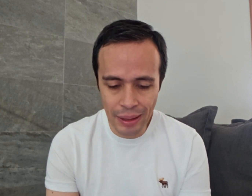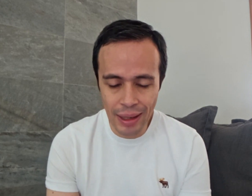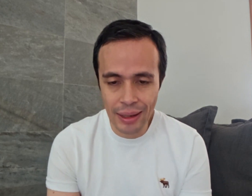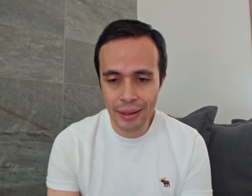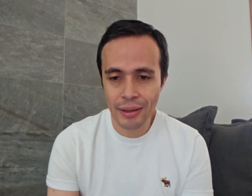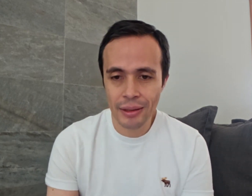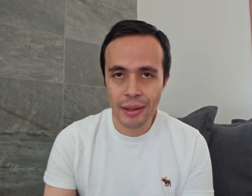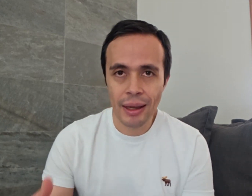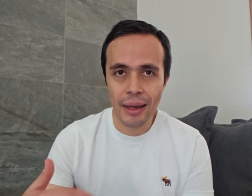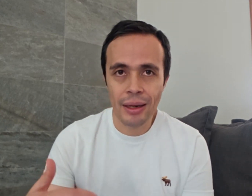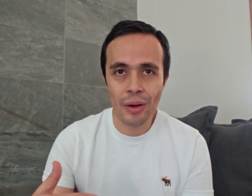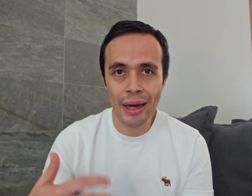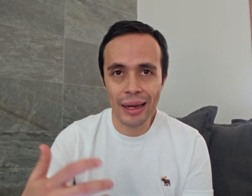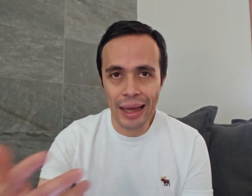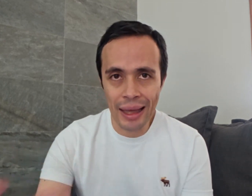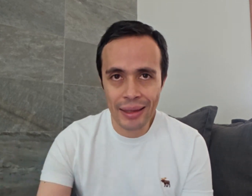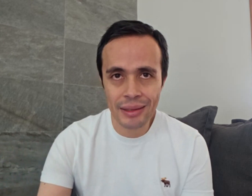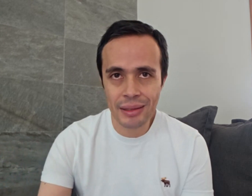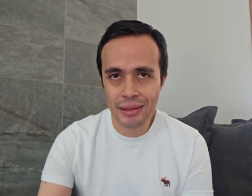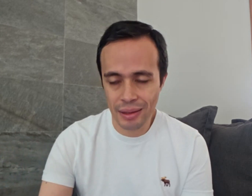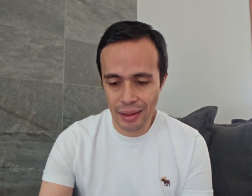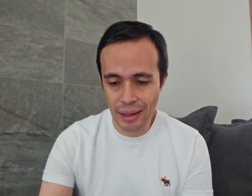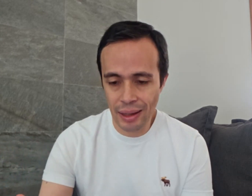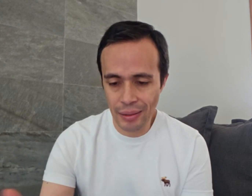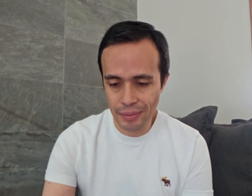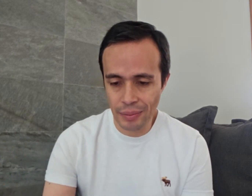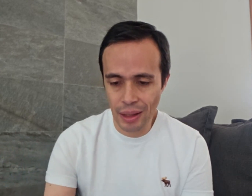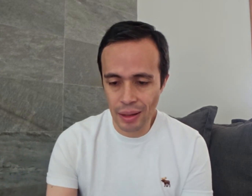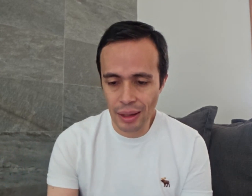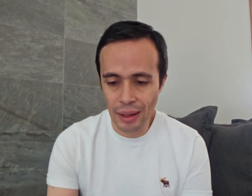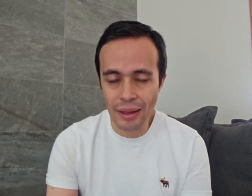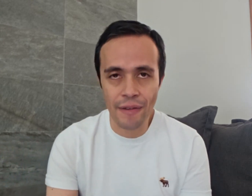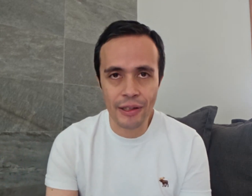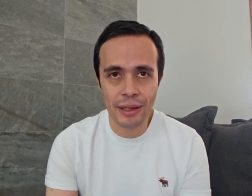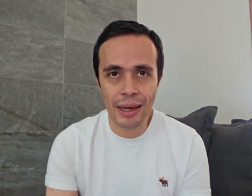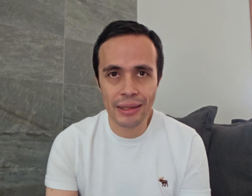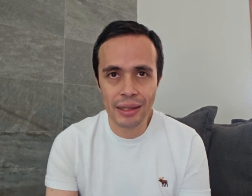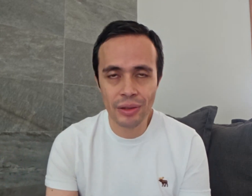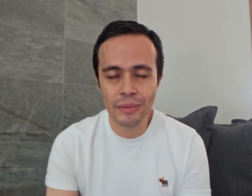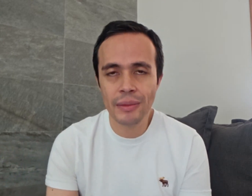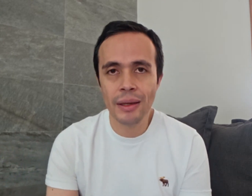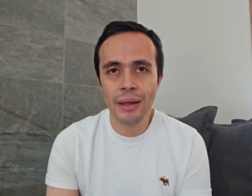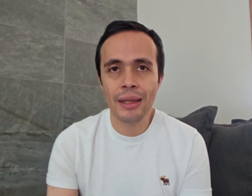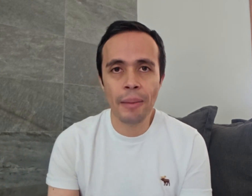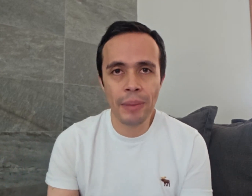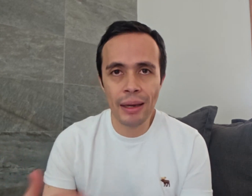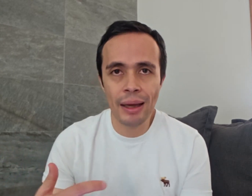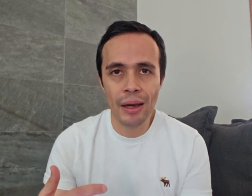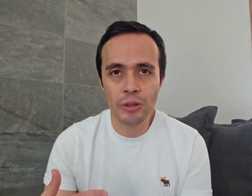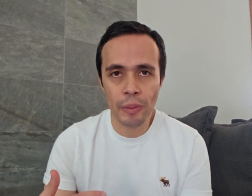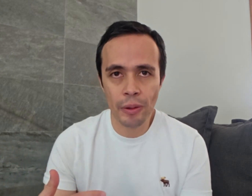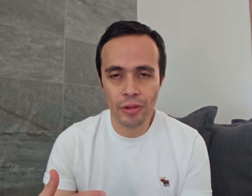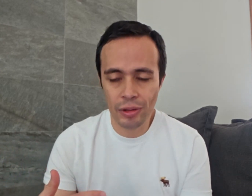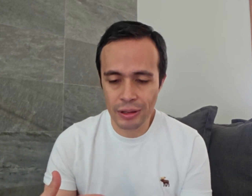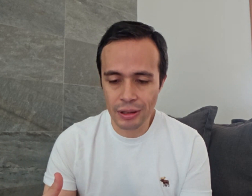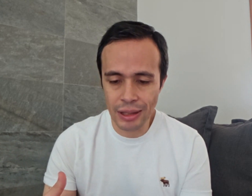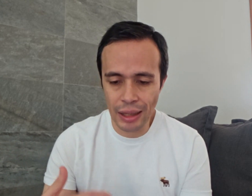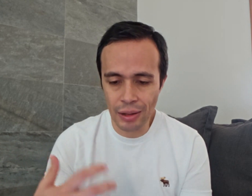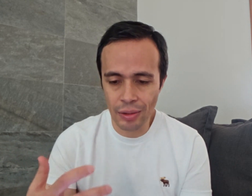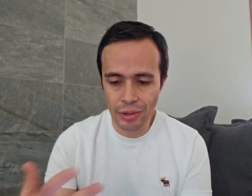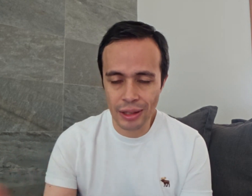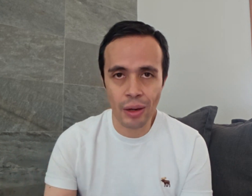República Mexicana, en localidades que tienen difícil acceso y también en los